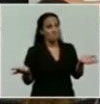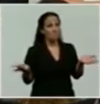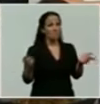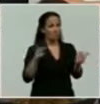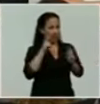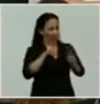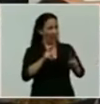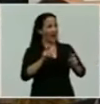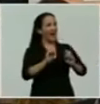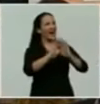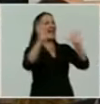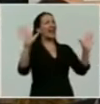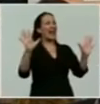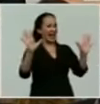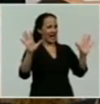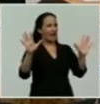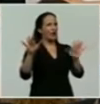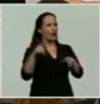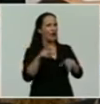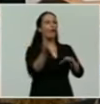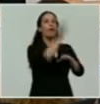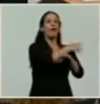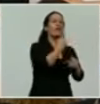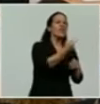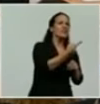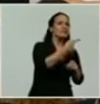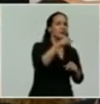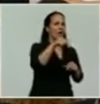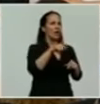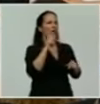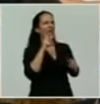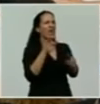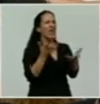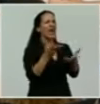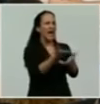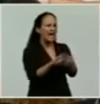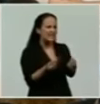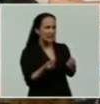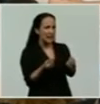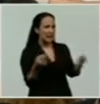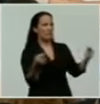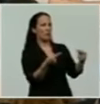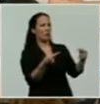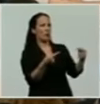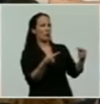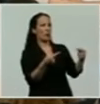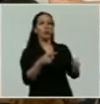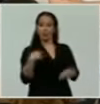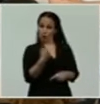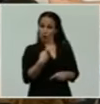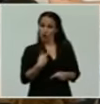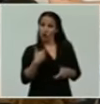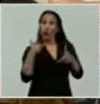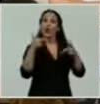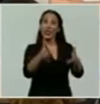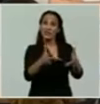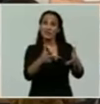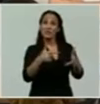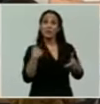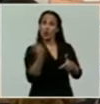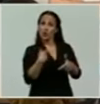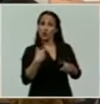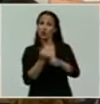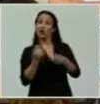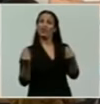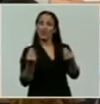sobre negro lo que dicen y lo que hacen. Y fundamentalmente lo que decimos y lo que hacemos nosotros. Que lo que decimos, lo hacemos.